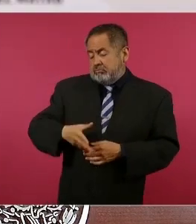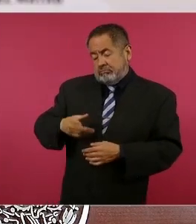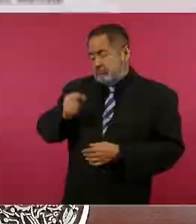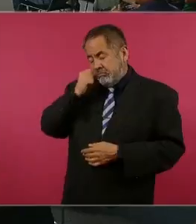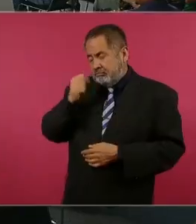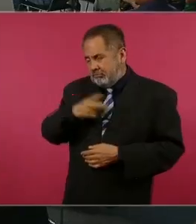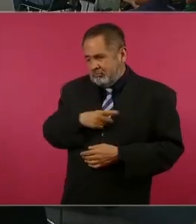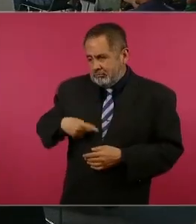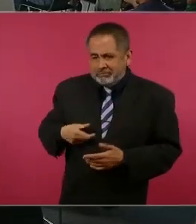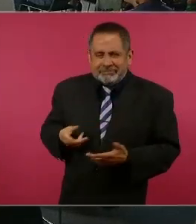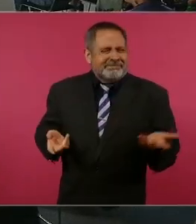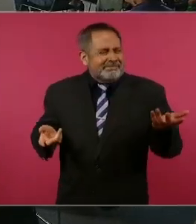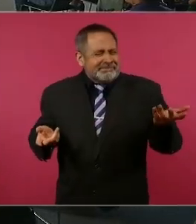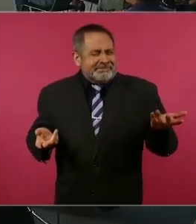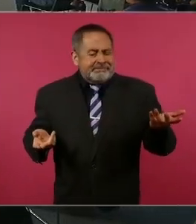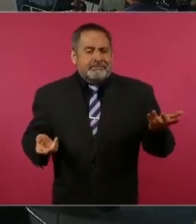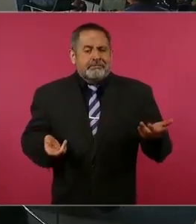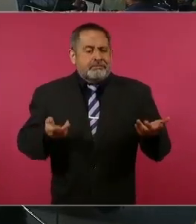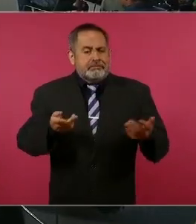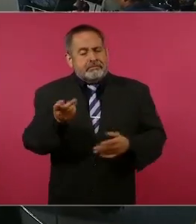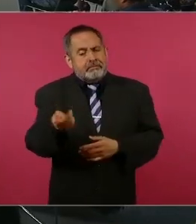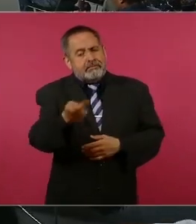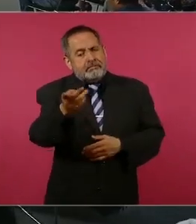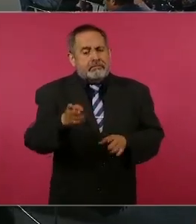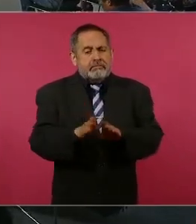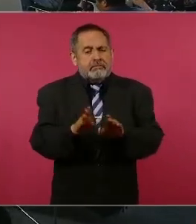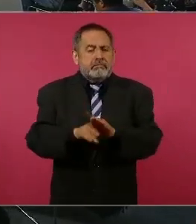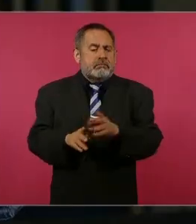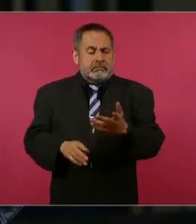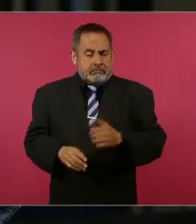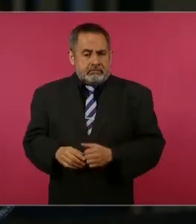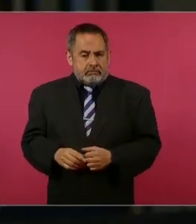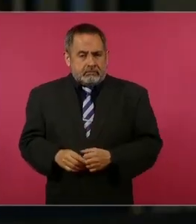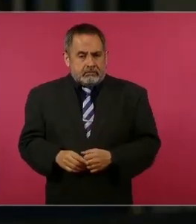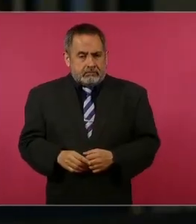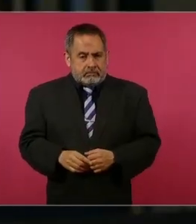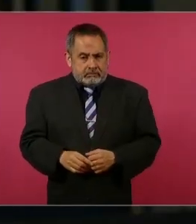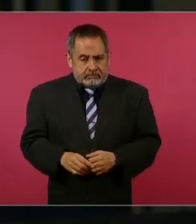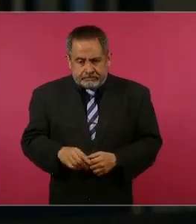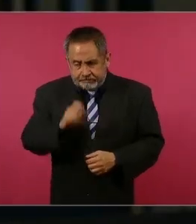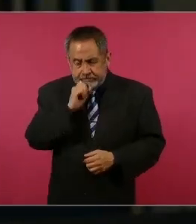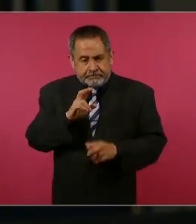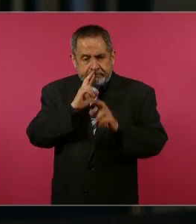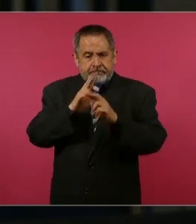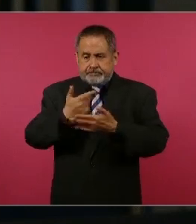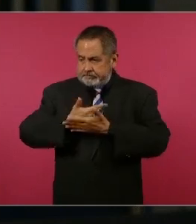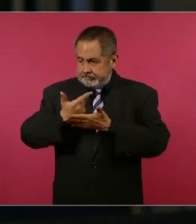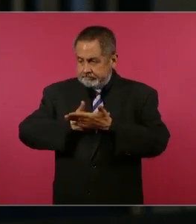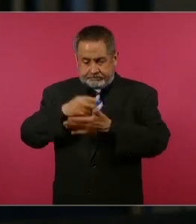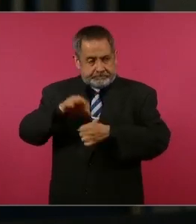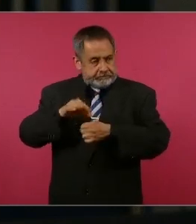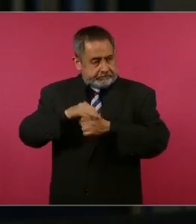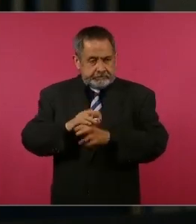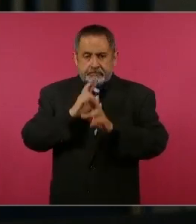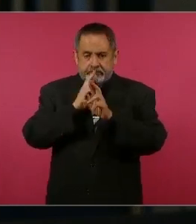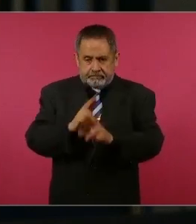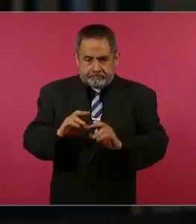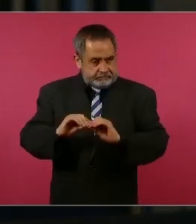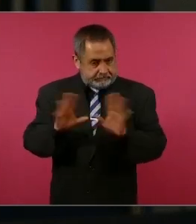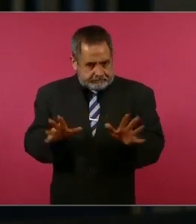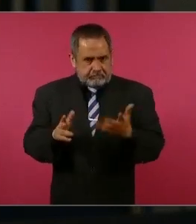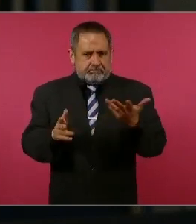Y también preguntarle pues precisamente a raíz de estos resultados electorales,